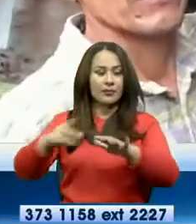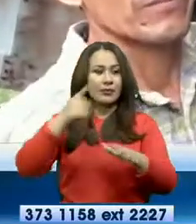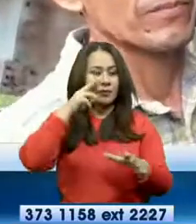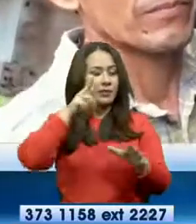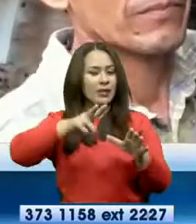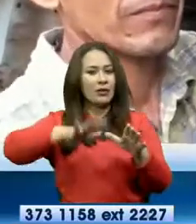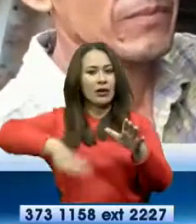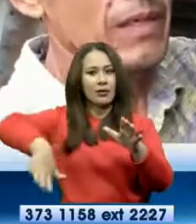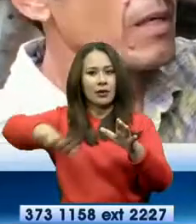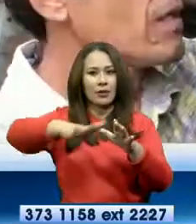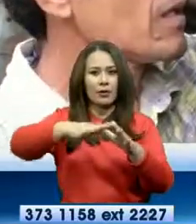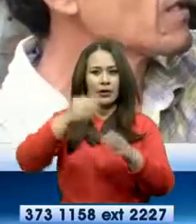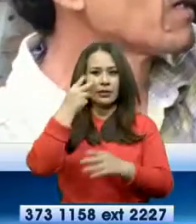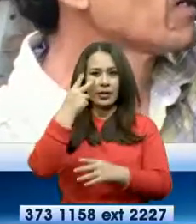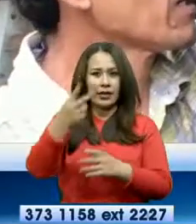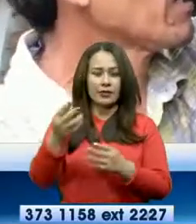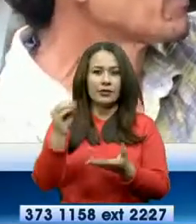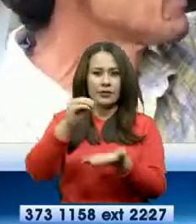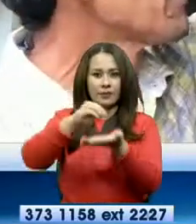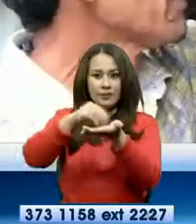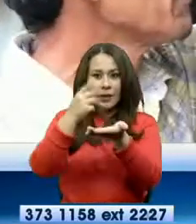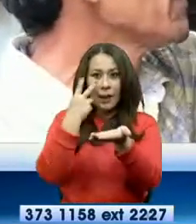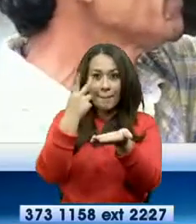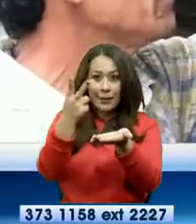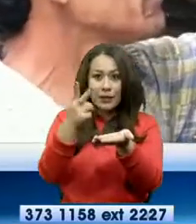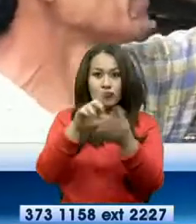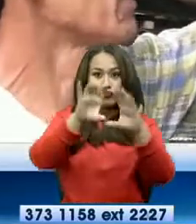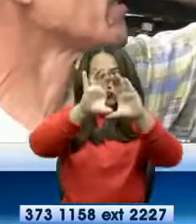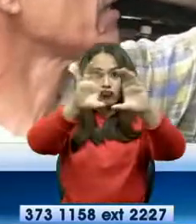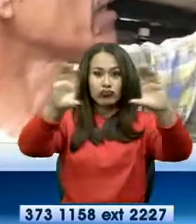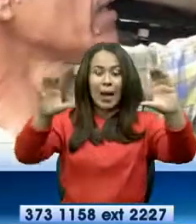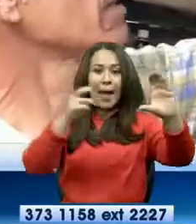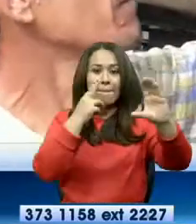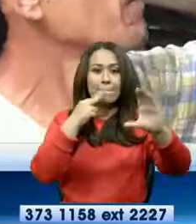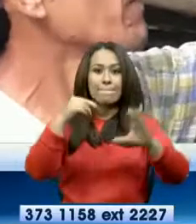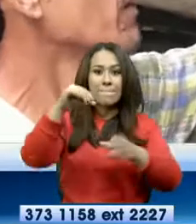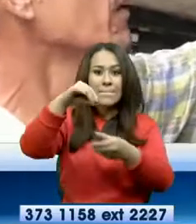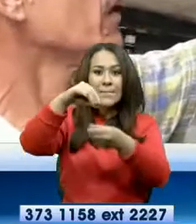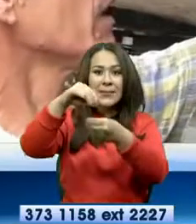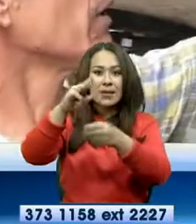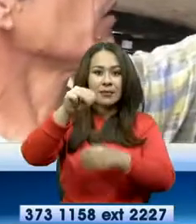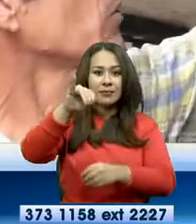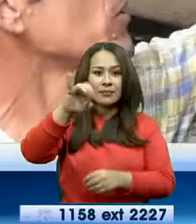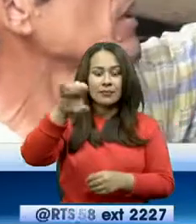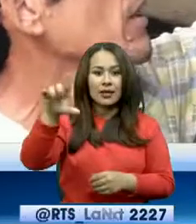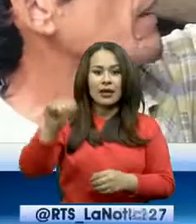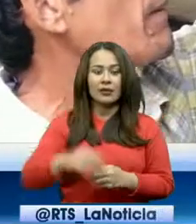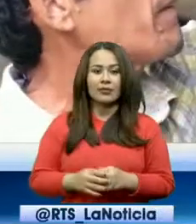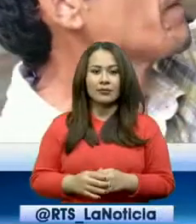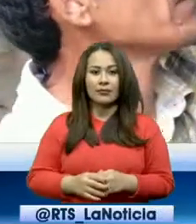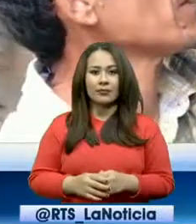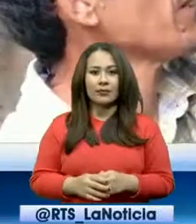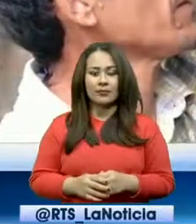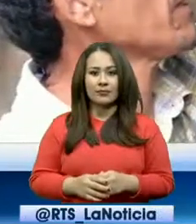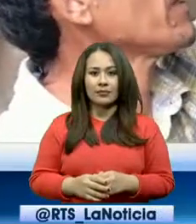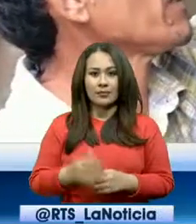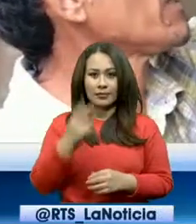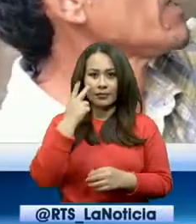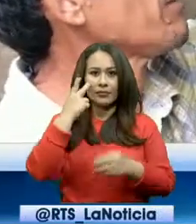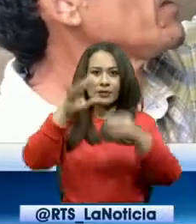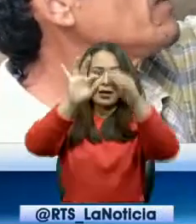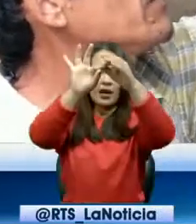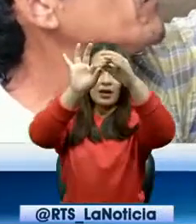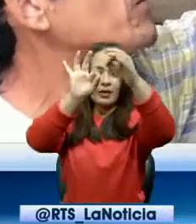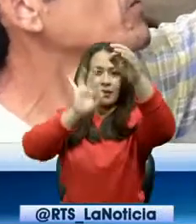esto. Esta caja que es la cámara de miel, se la retira y luego se abre